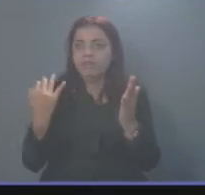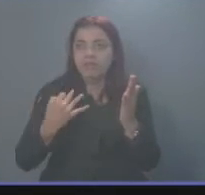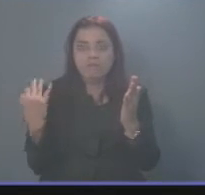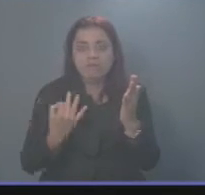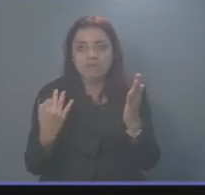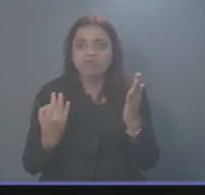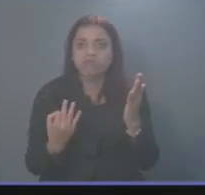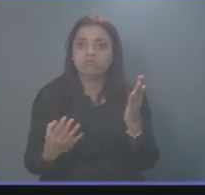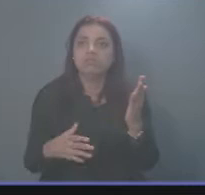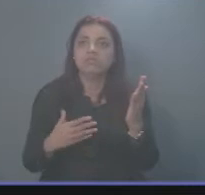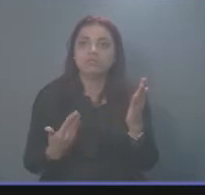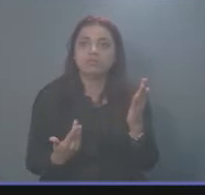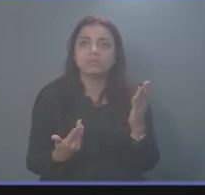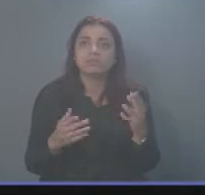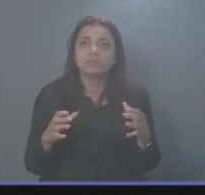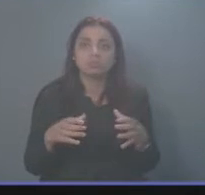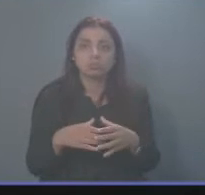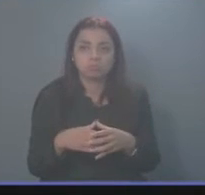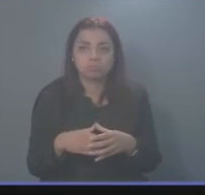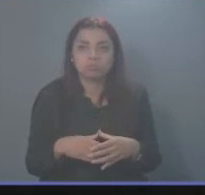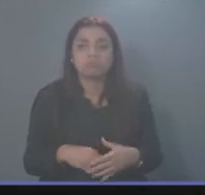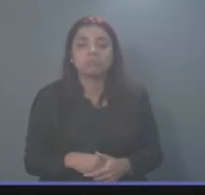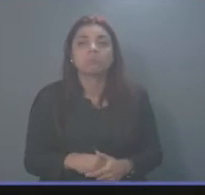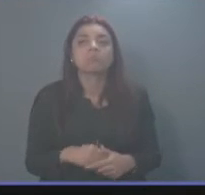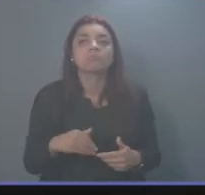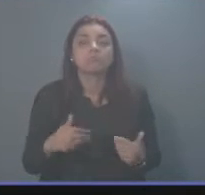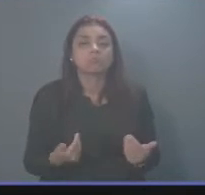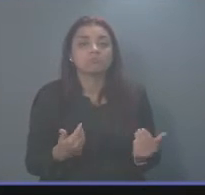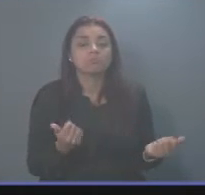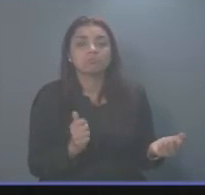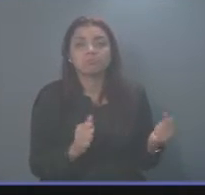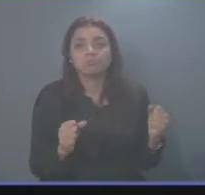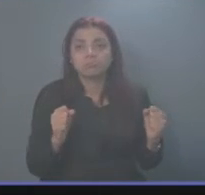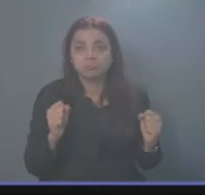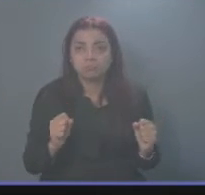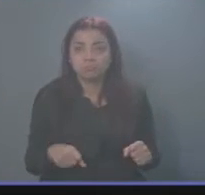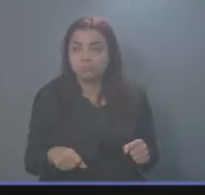parte ya de una selección, para que así los demás